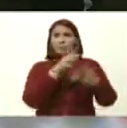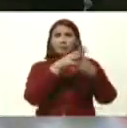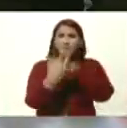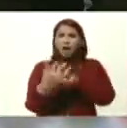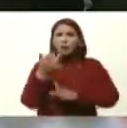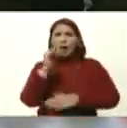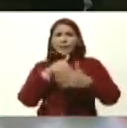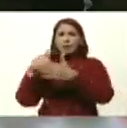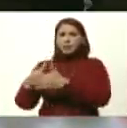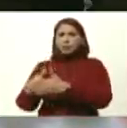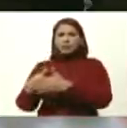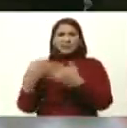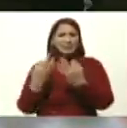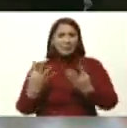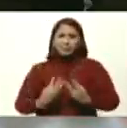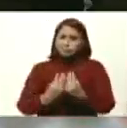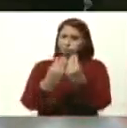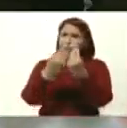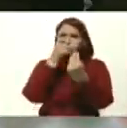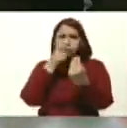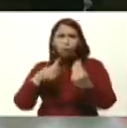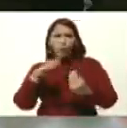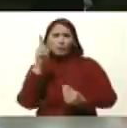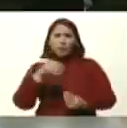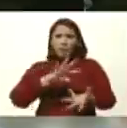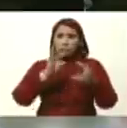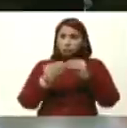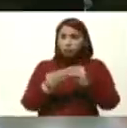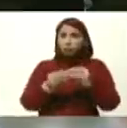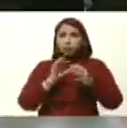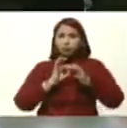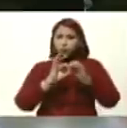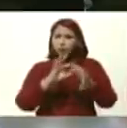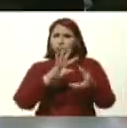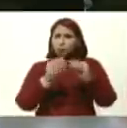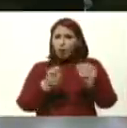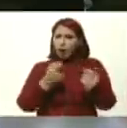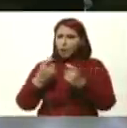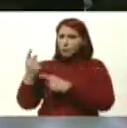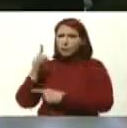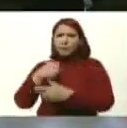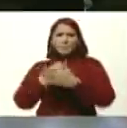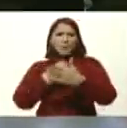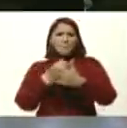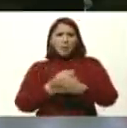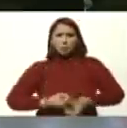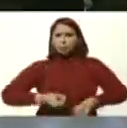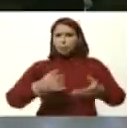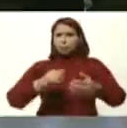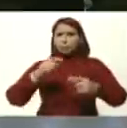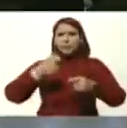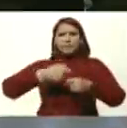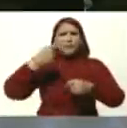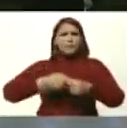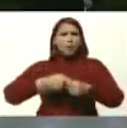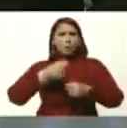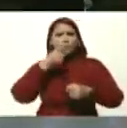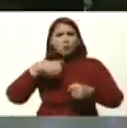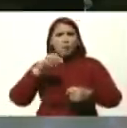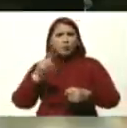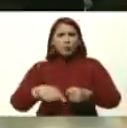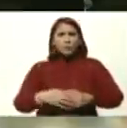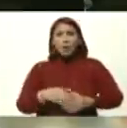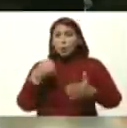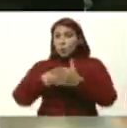está siempre con la gente en la lucha por los CLAP, para consolidar los CLAP, en la lucha porque le llegue el gas al pueblo, en la lucha